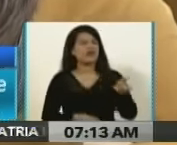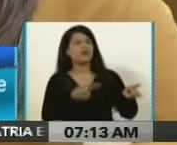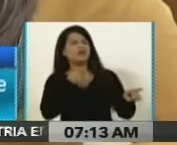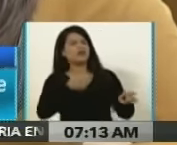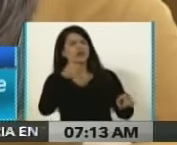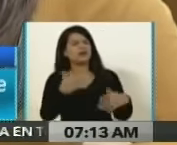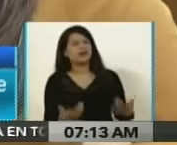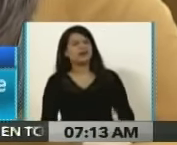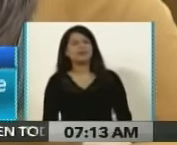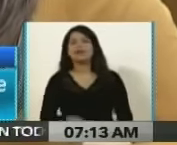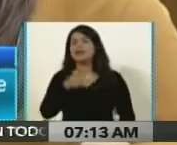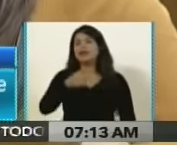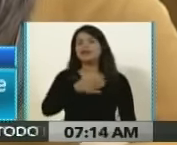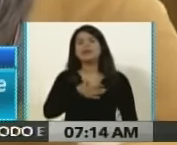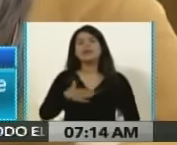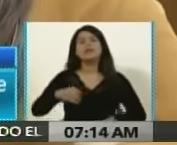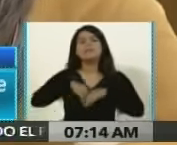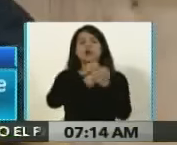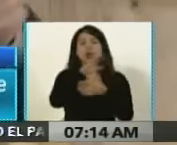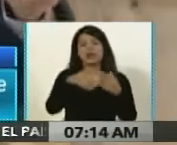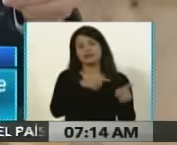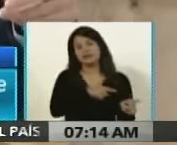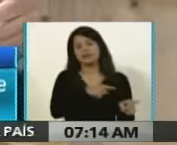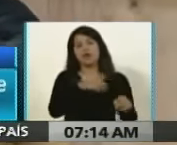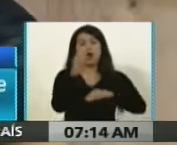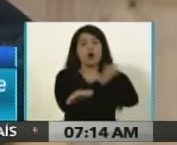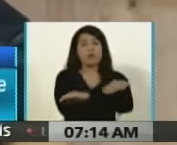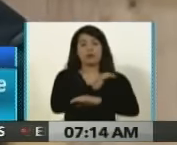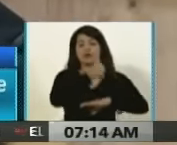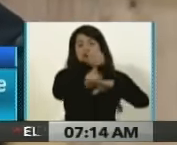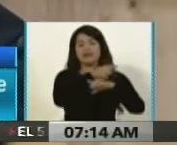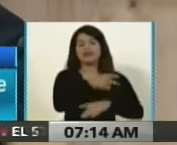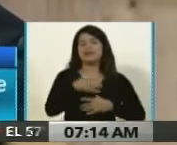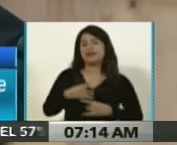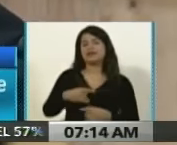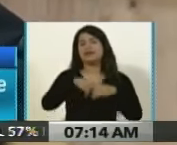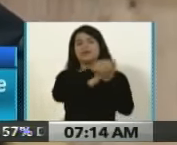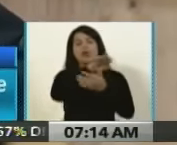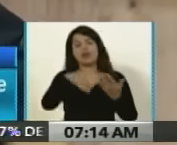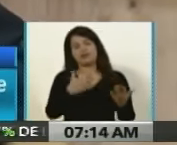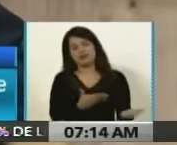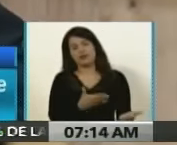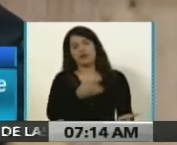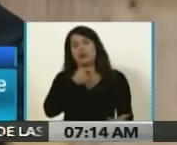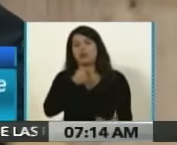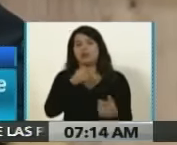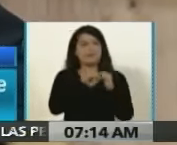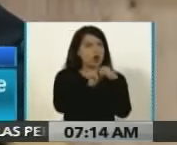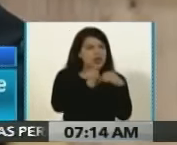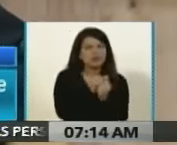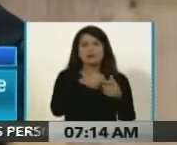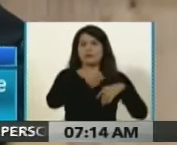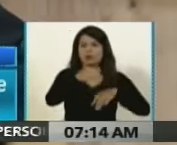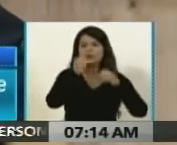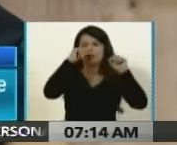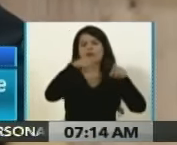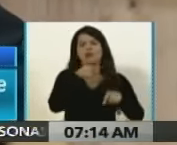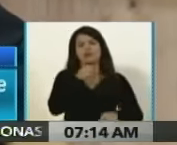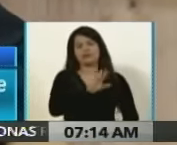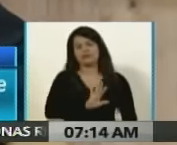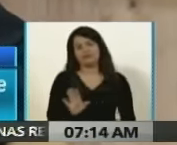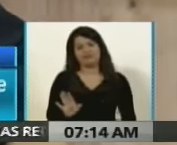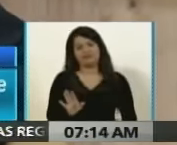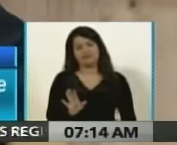violencia. A esta dirección opositora le interesa la violencia. Entonces yo creo que algo que no se ha hecho, yo